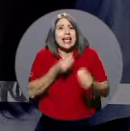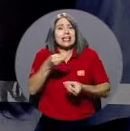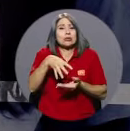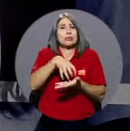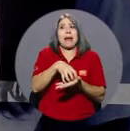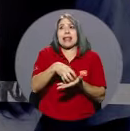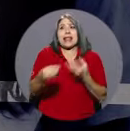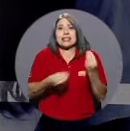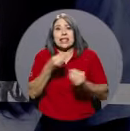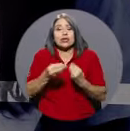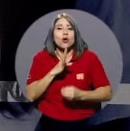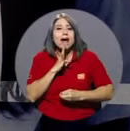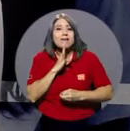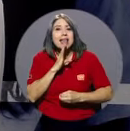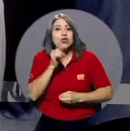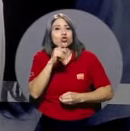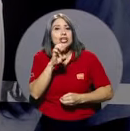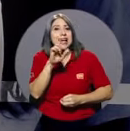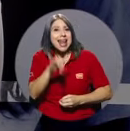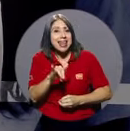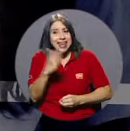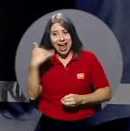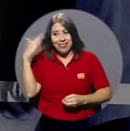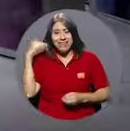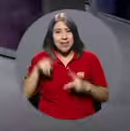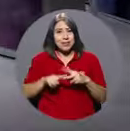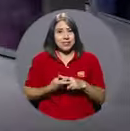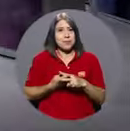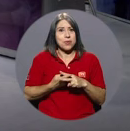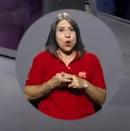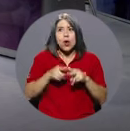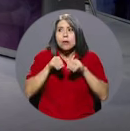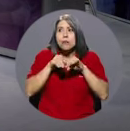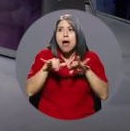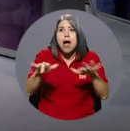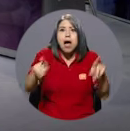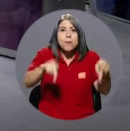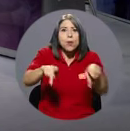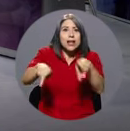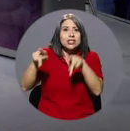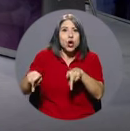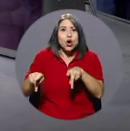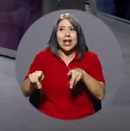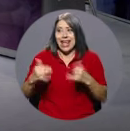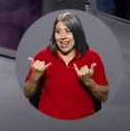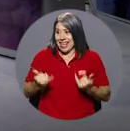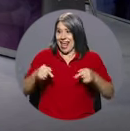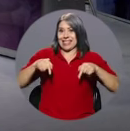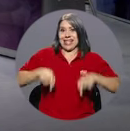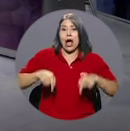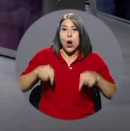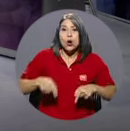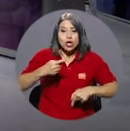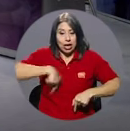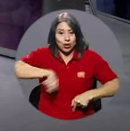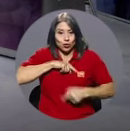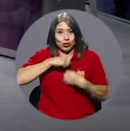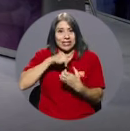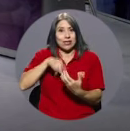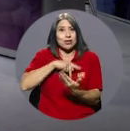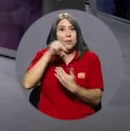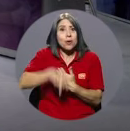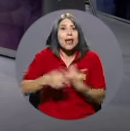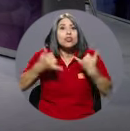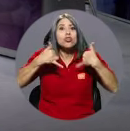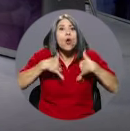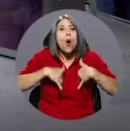parte de esa incertidumbre que estaba hablando Shirley al principio, que reina en la población y que hasta el día que estamos grabando, que estamos